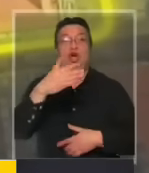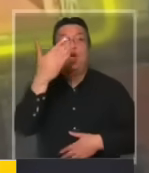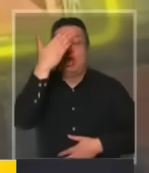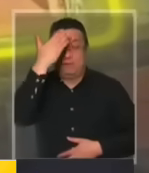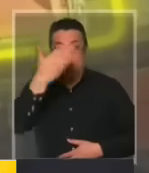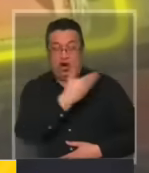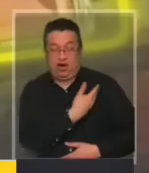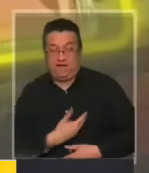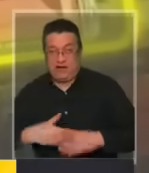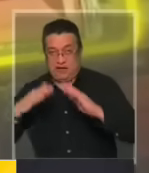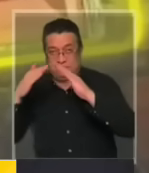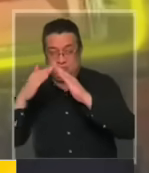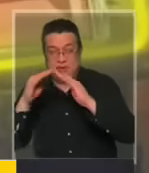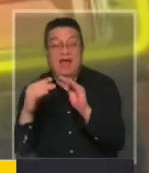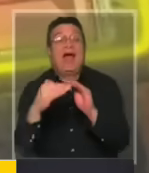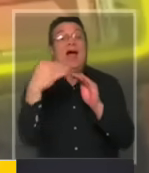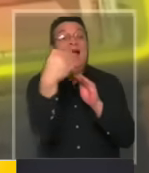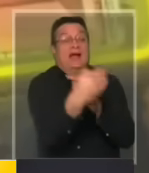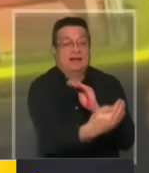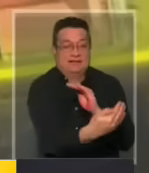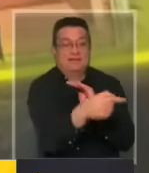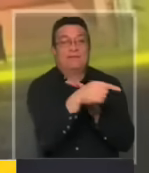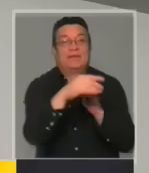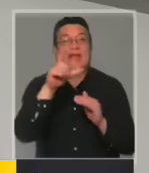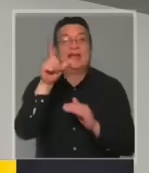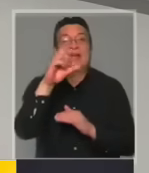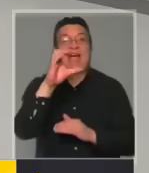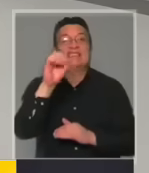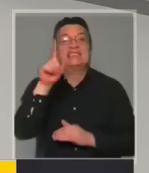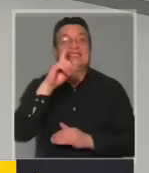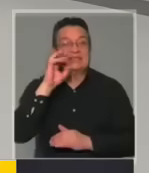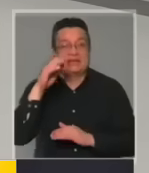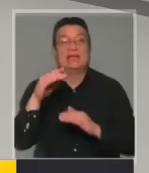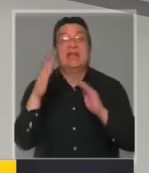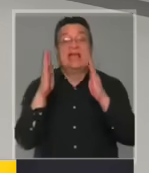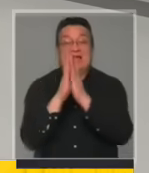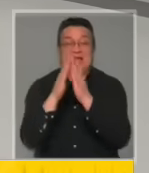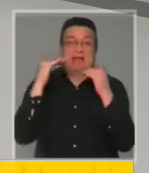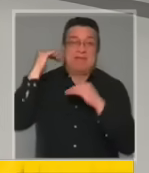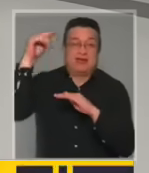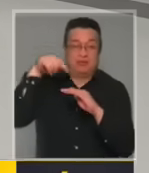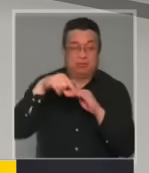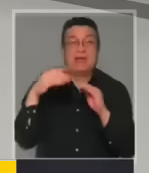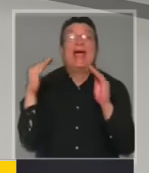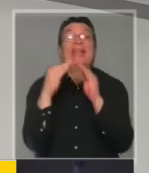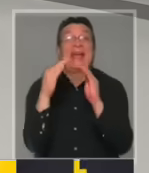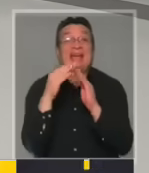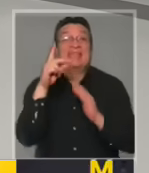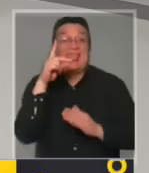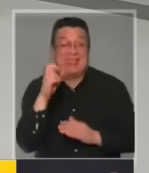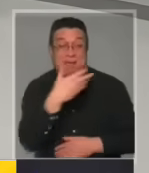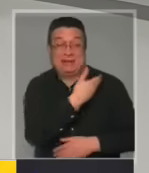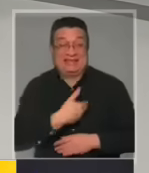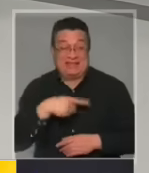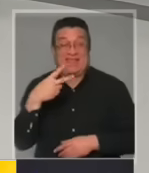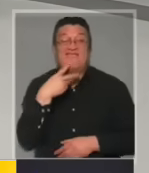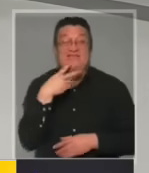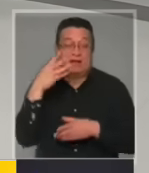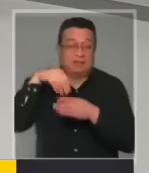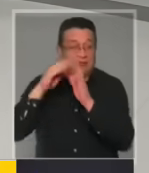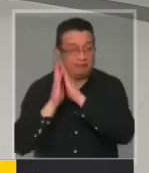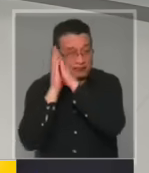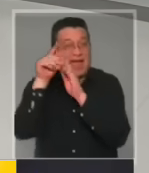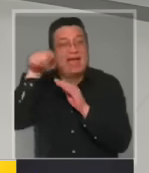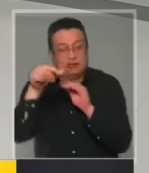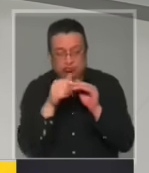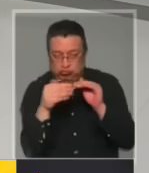a un costado tiene la residencia del presidente, la Cancillería, incluso la Catedral está en ese perímetro. Está en una parte